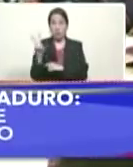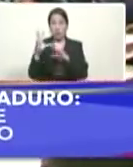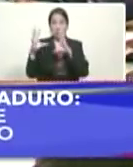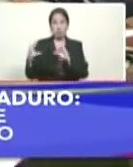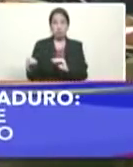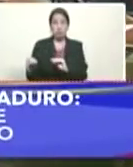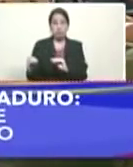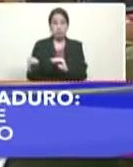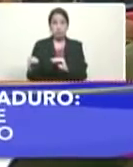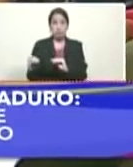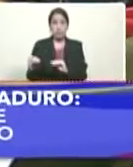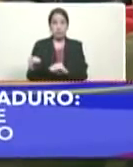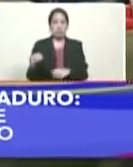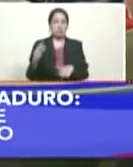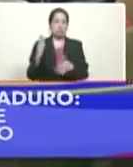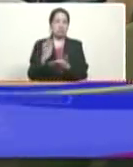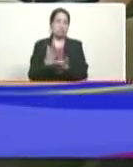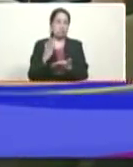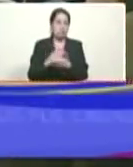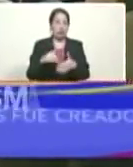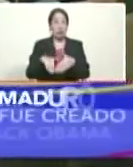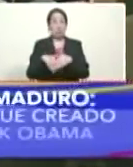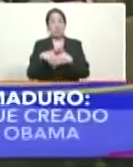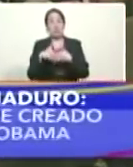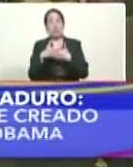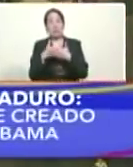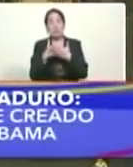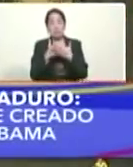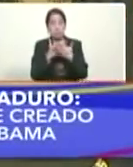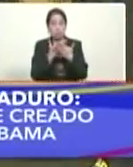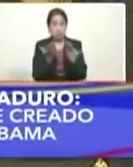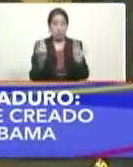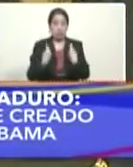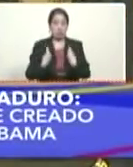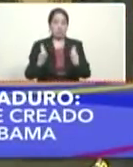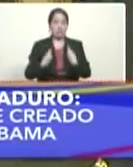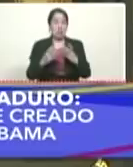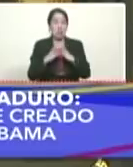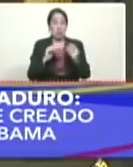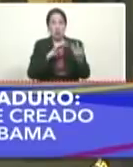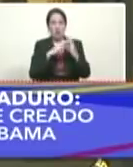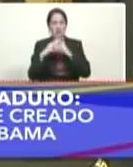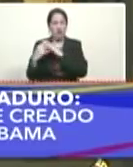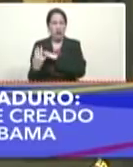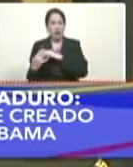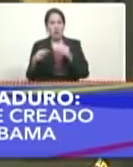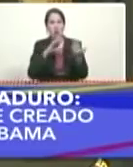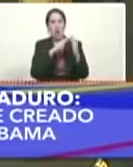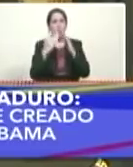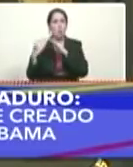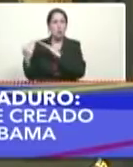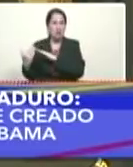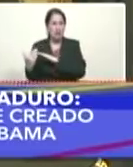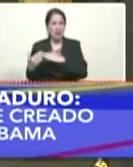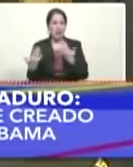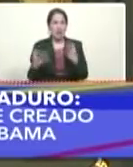con vivir las madrugadas de apagón en todos los barrios comunidades del país